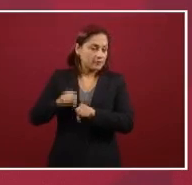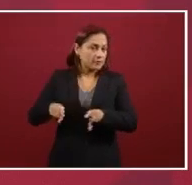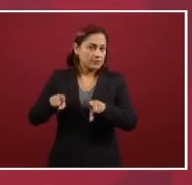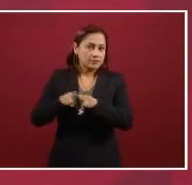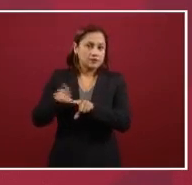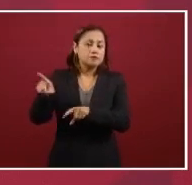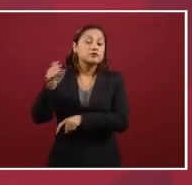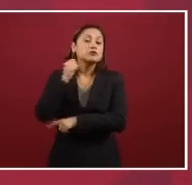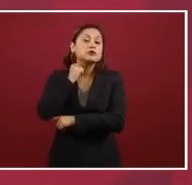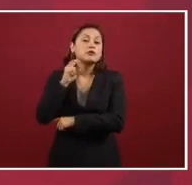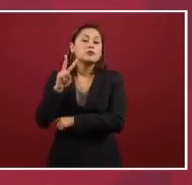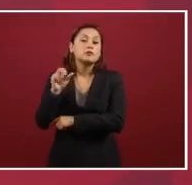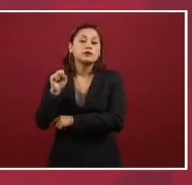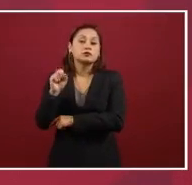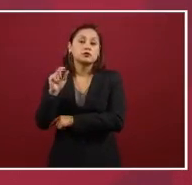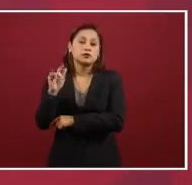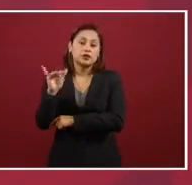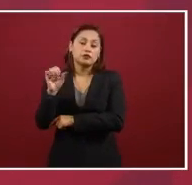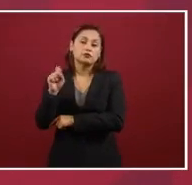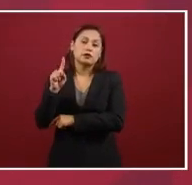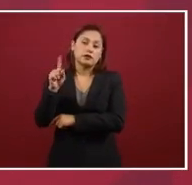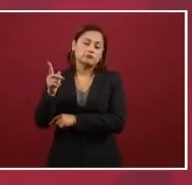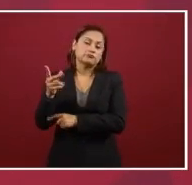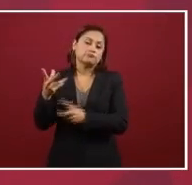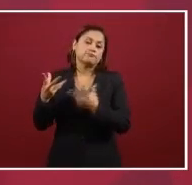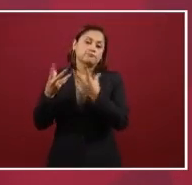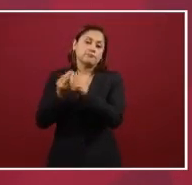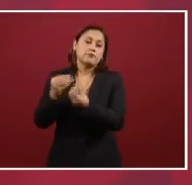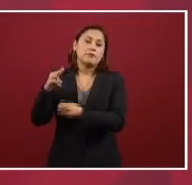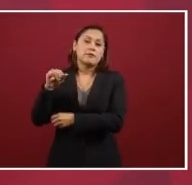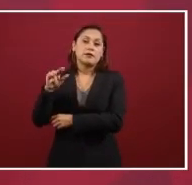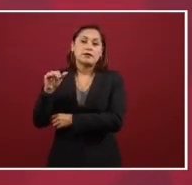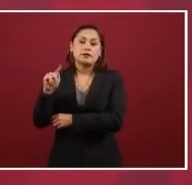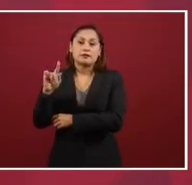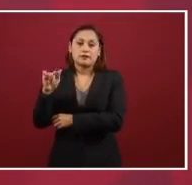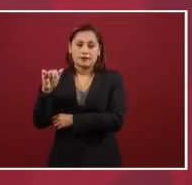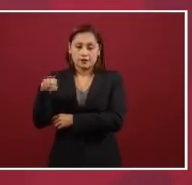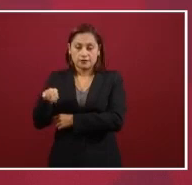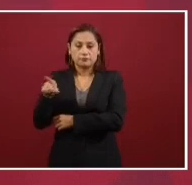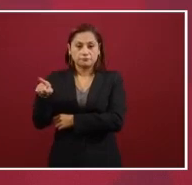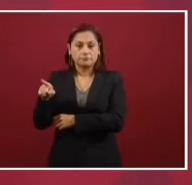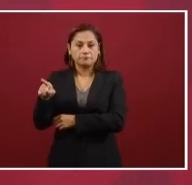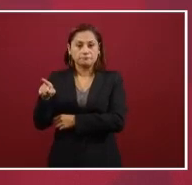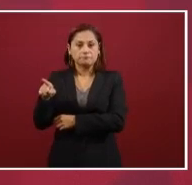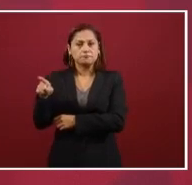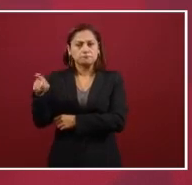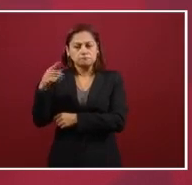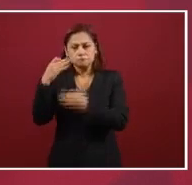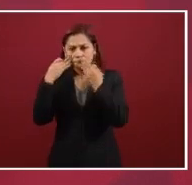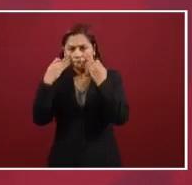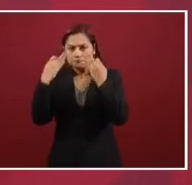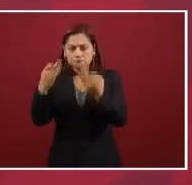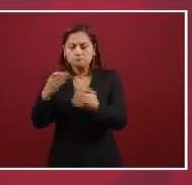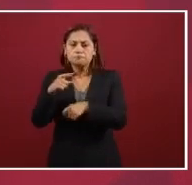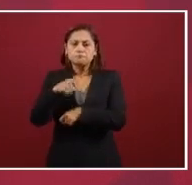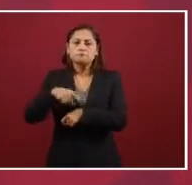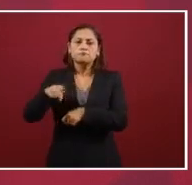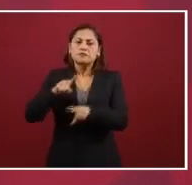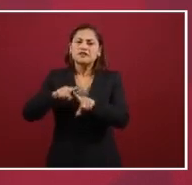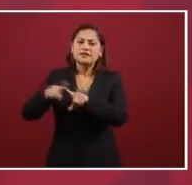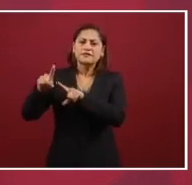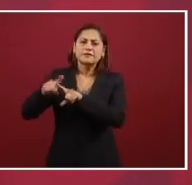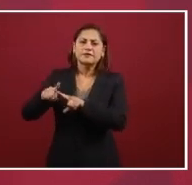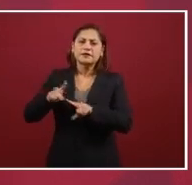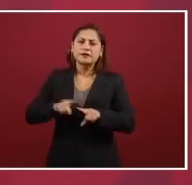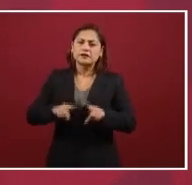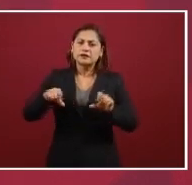Vasconcelos en Minatitlán. Y todas las acciones que estamos emprendiendo, tanto con Honduras como El Salvador y